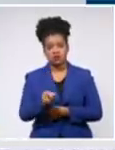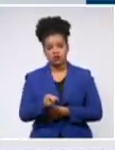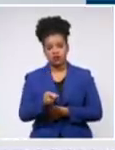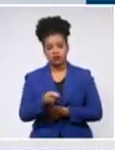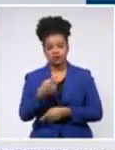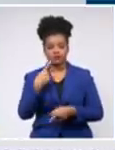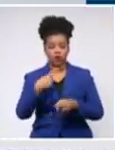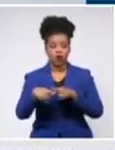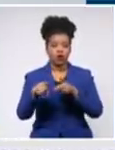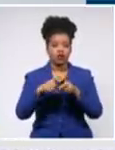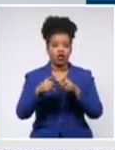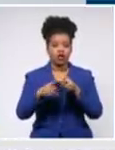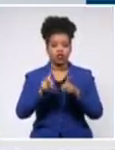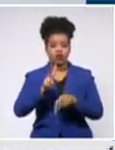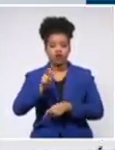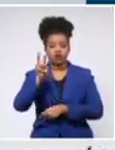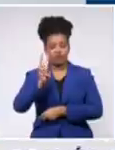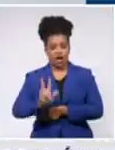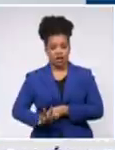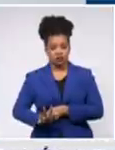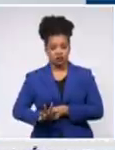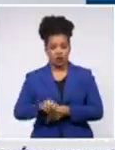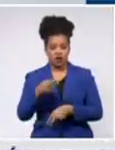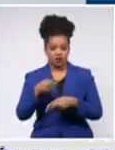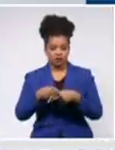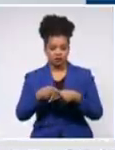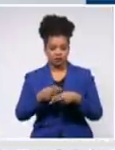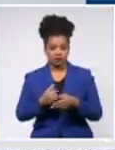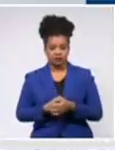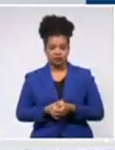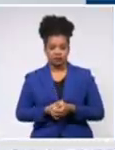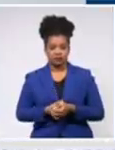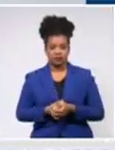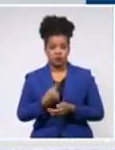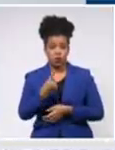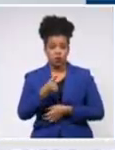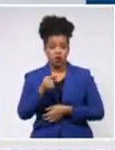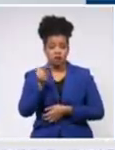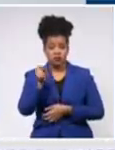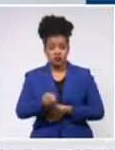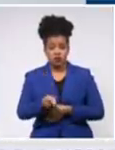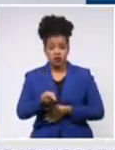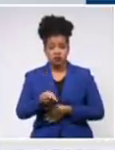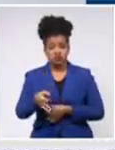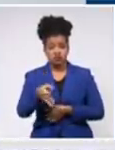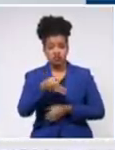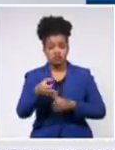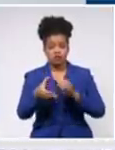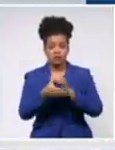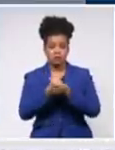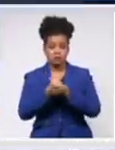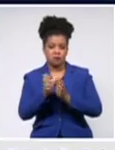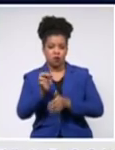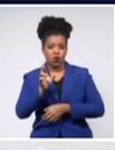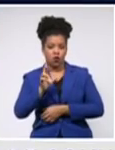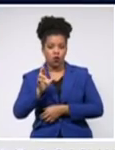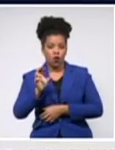a Venezuela y 1 al municipio de Morón. Esta es la